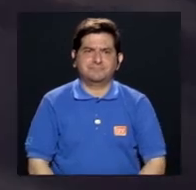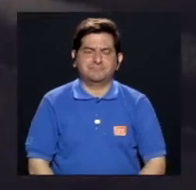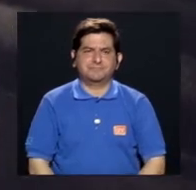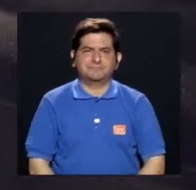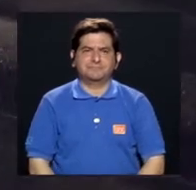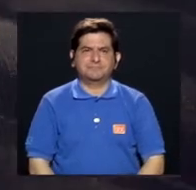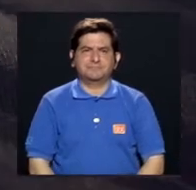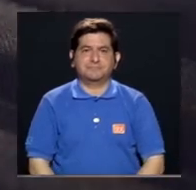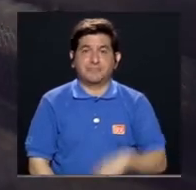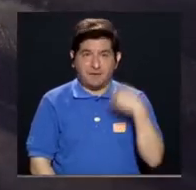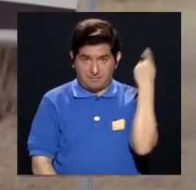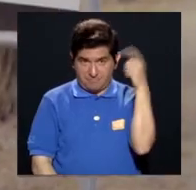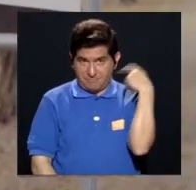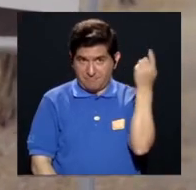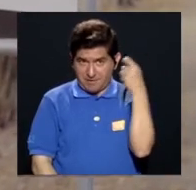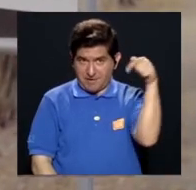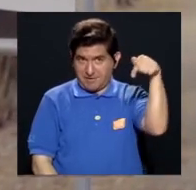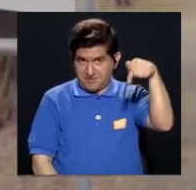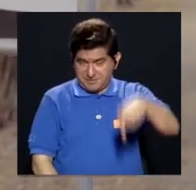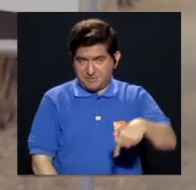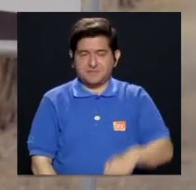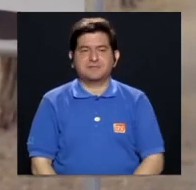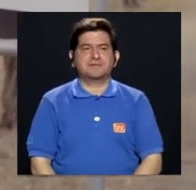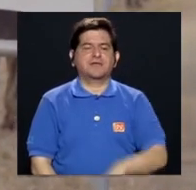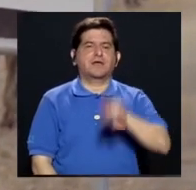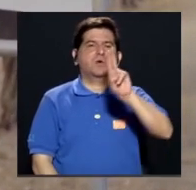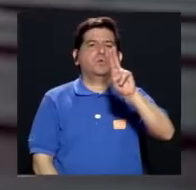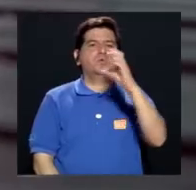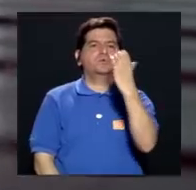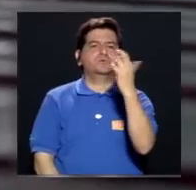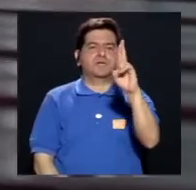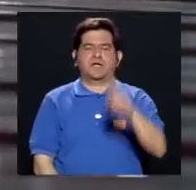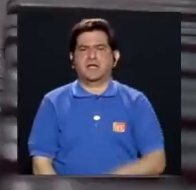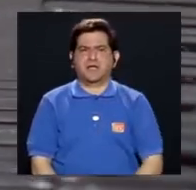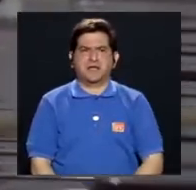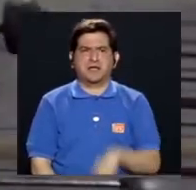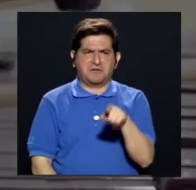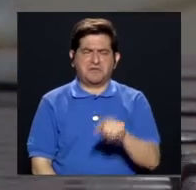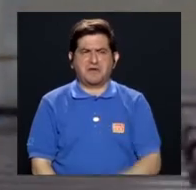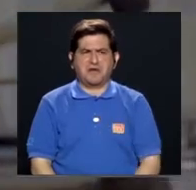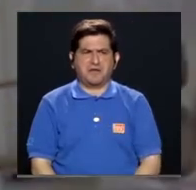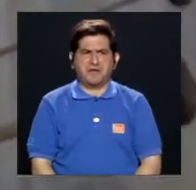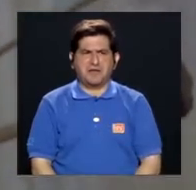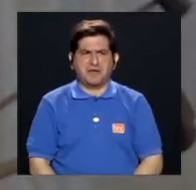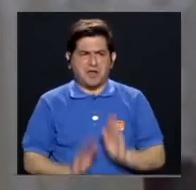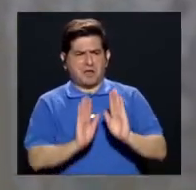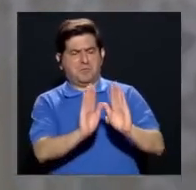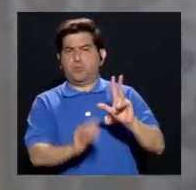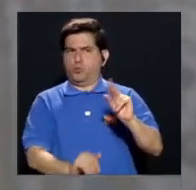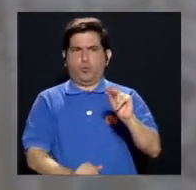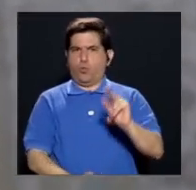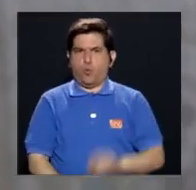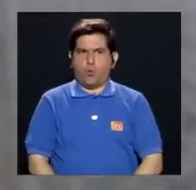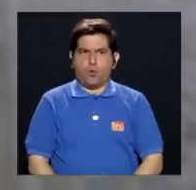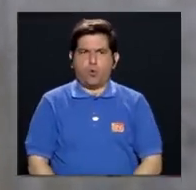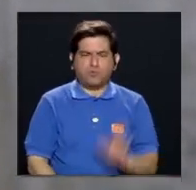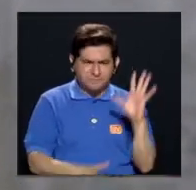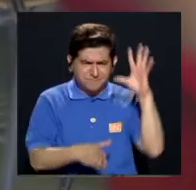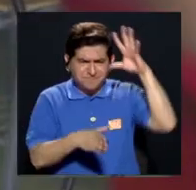este sentido, en Guanacaste, la Universidad de Costa Rica no ha permanecido ajena, sino ha permanecido